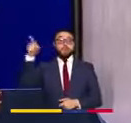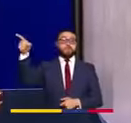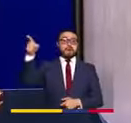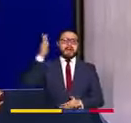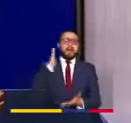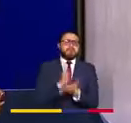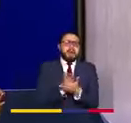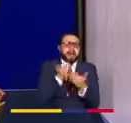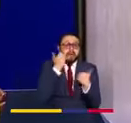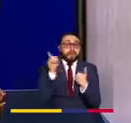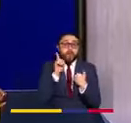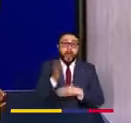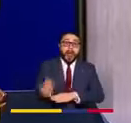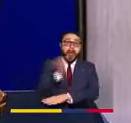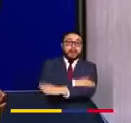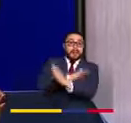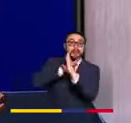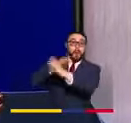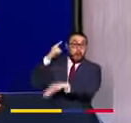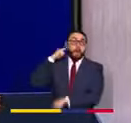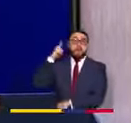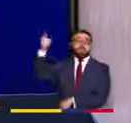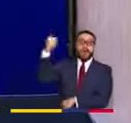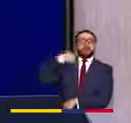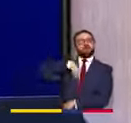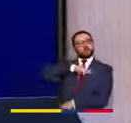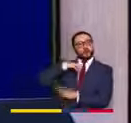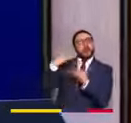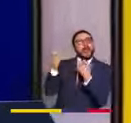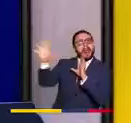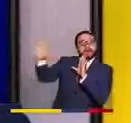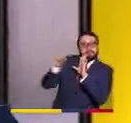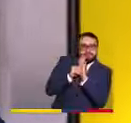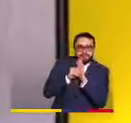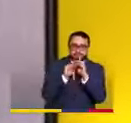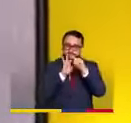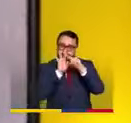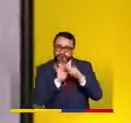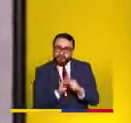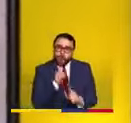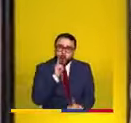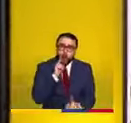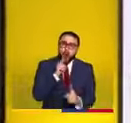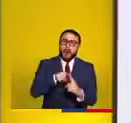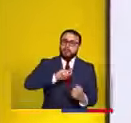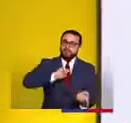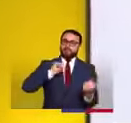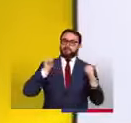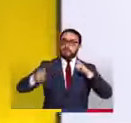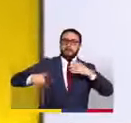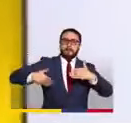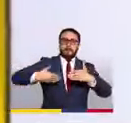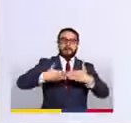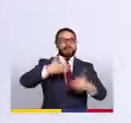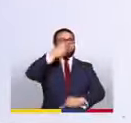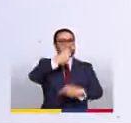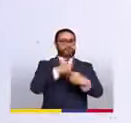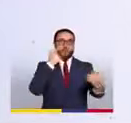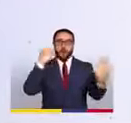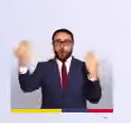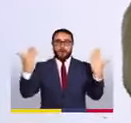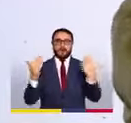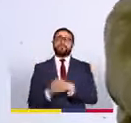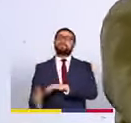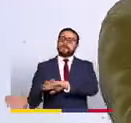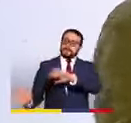preventivo como el que nosotros queremos, y podría ser un buen indicador de eficiencia entre los dos países. Ahora vamos